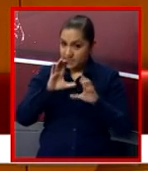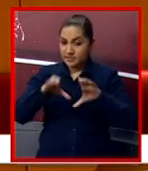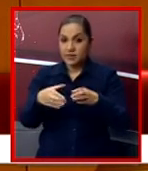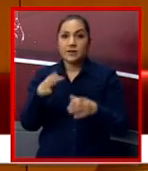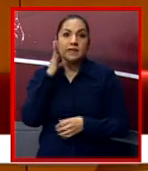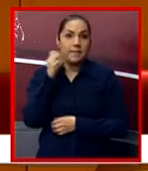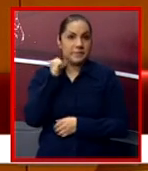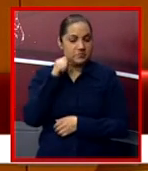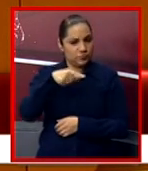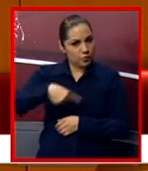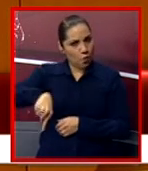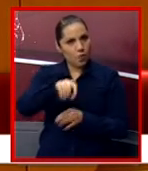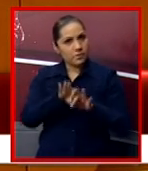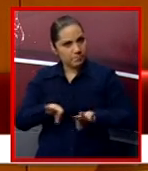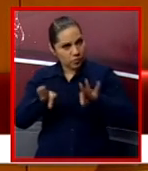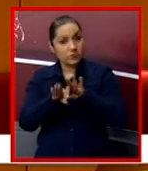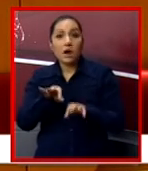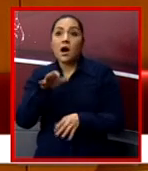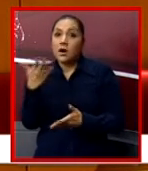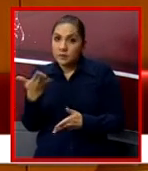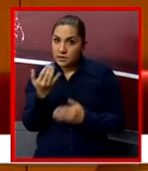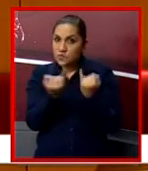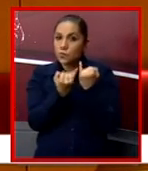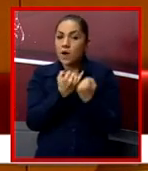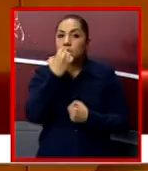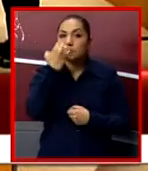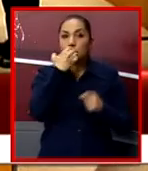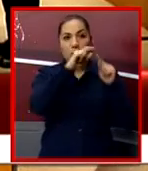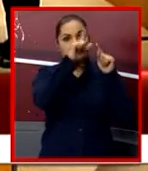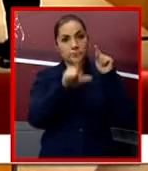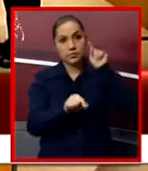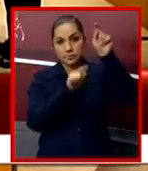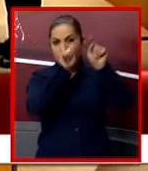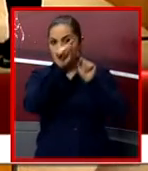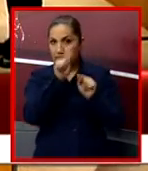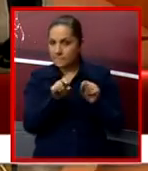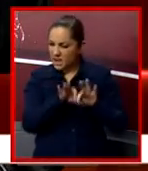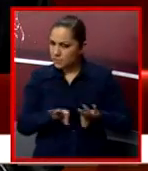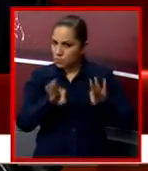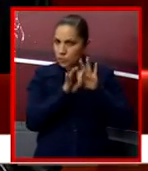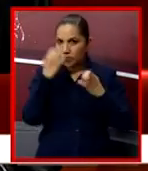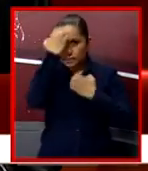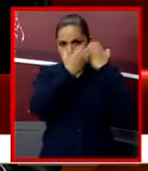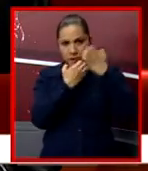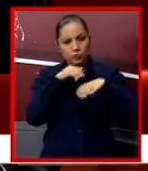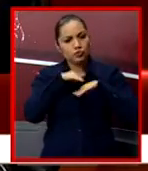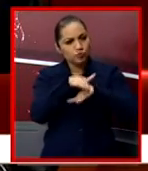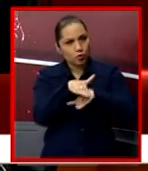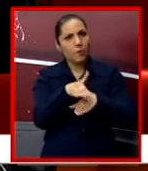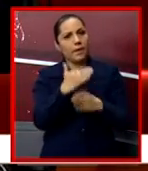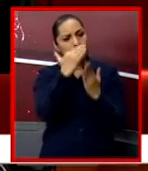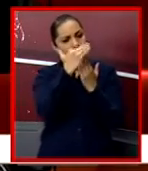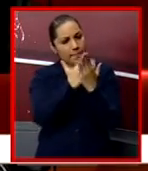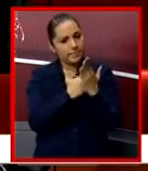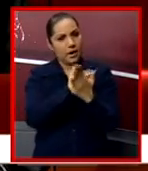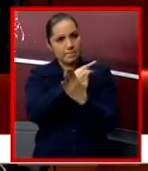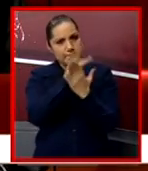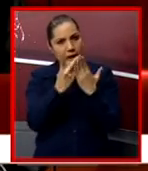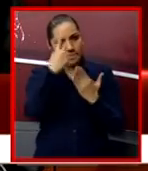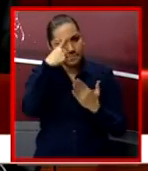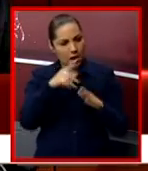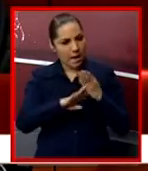las escuelas del país. Es necesario ir a fondo en la revisión de nuestras políticas de